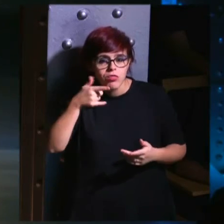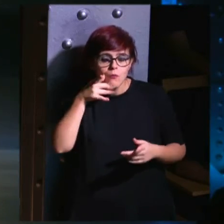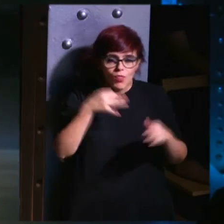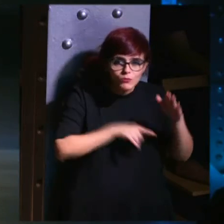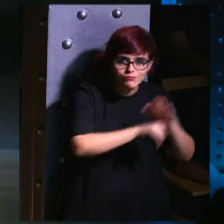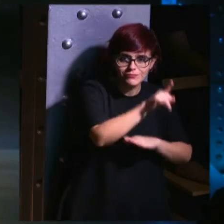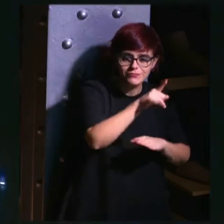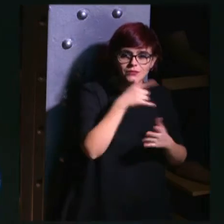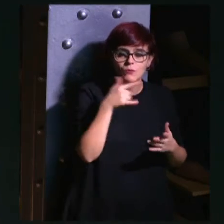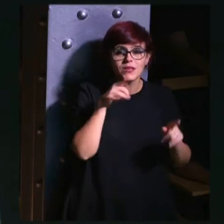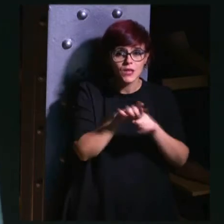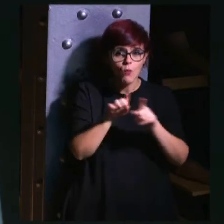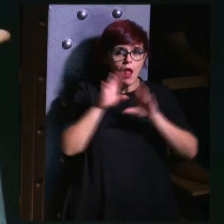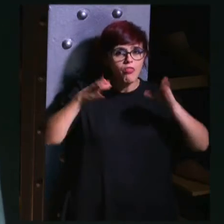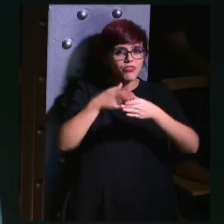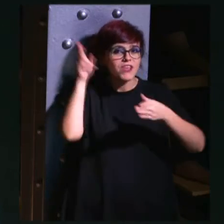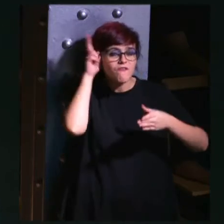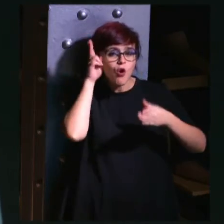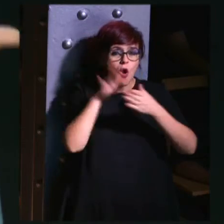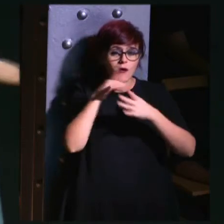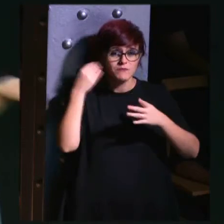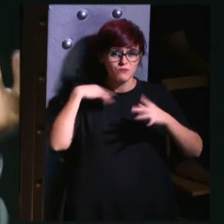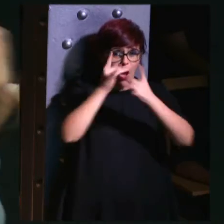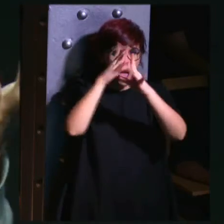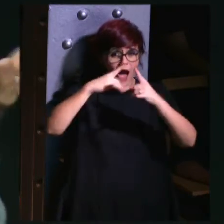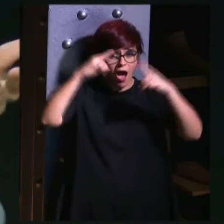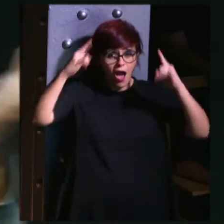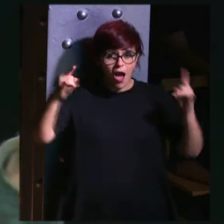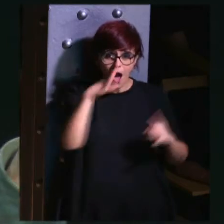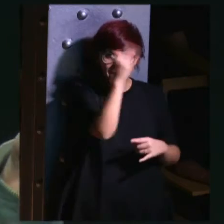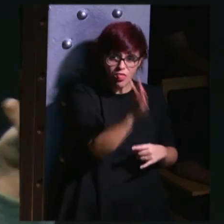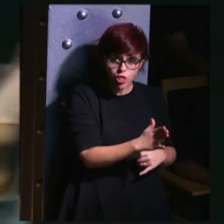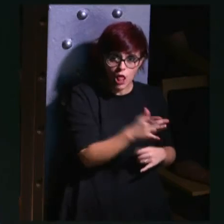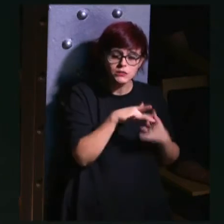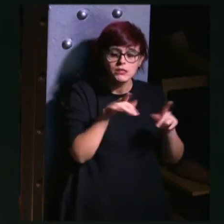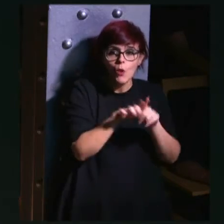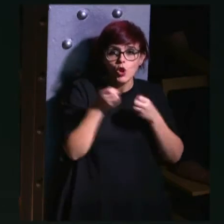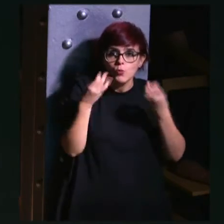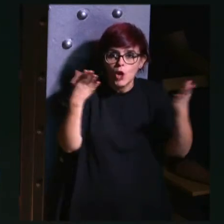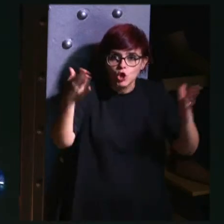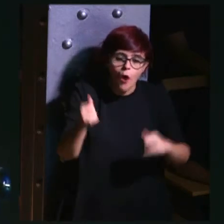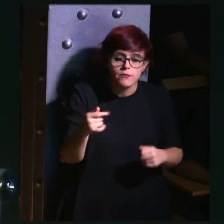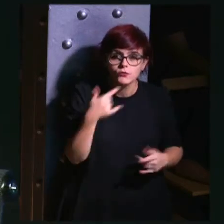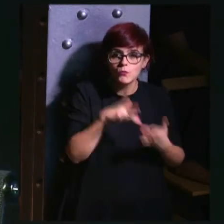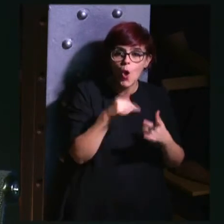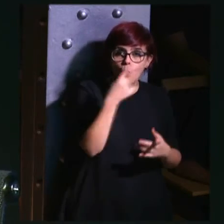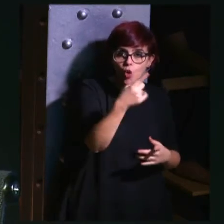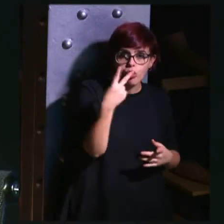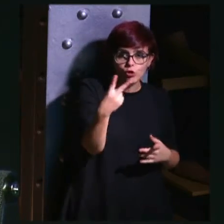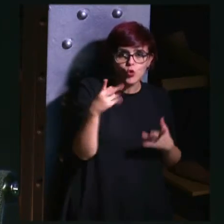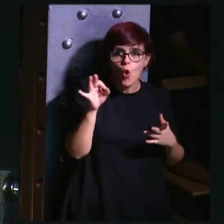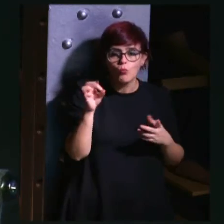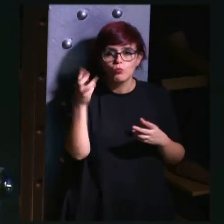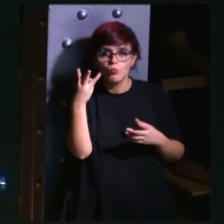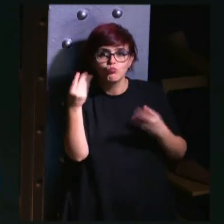del Amazonas que no tienen números, solo pueden contar 1, 2 y mucho. Para ellos el concepto 5 o 6 no existen, porque no tienen